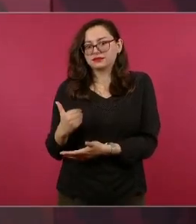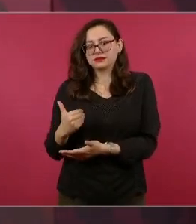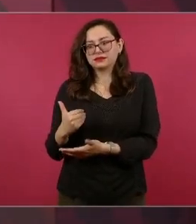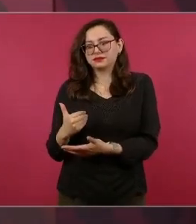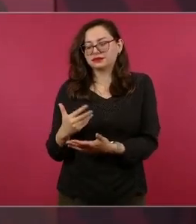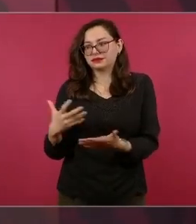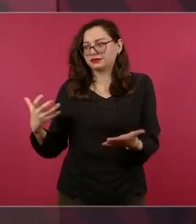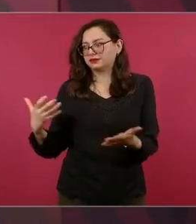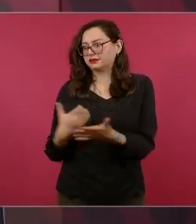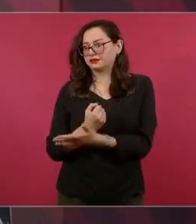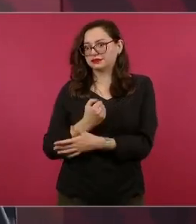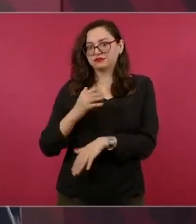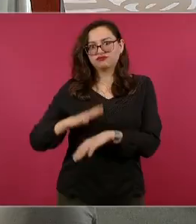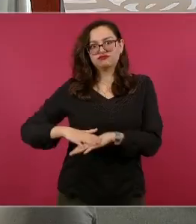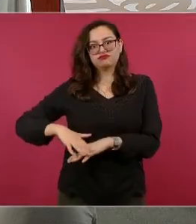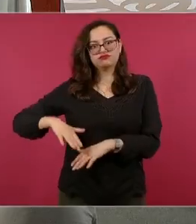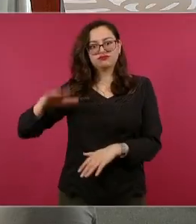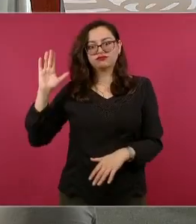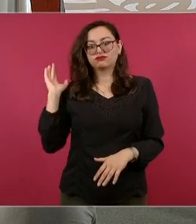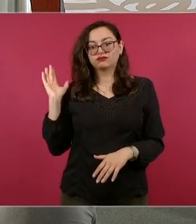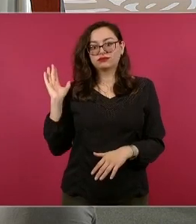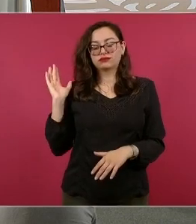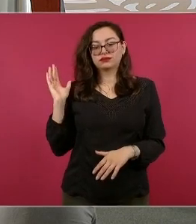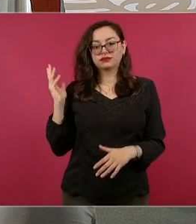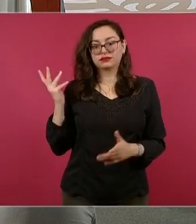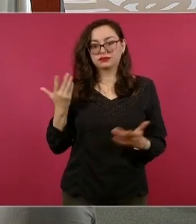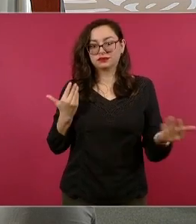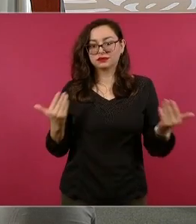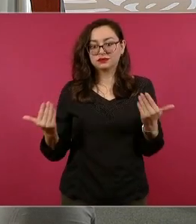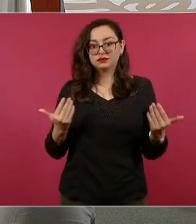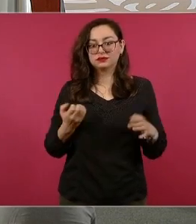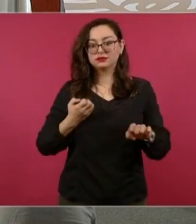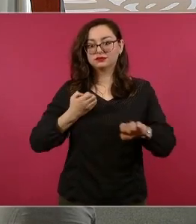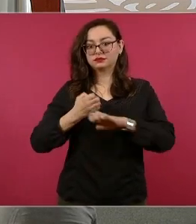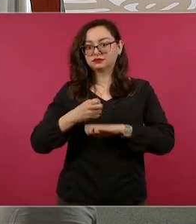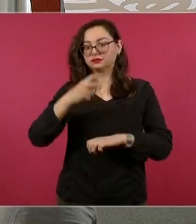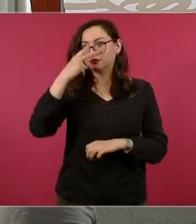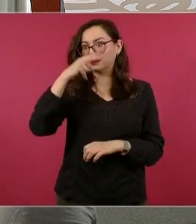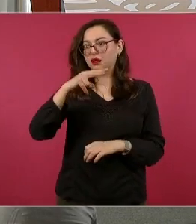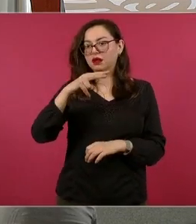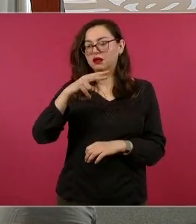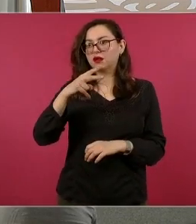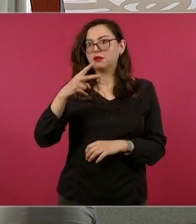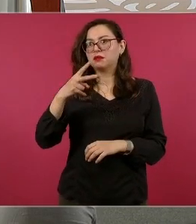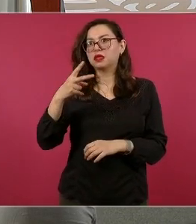si podemos. El Estado de México creo que votaron